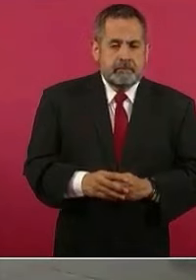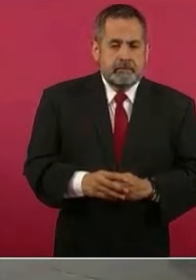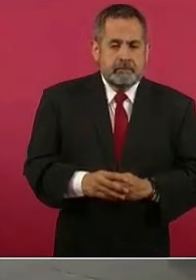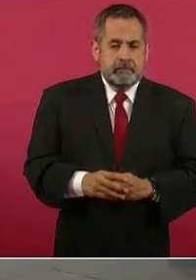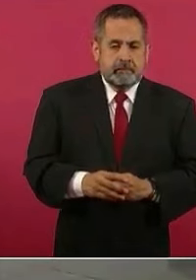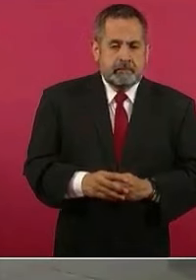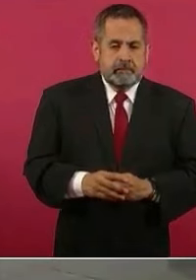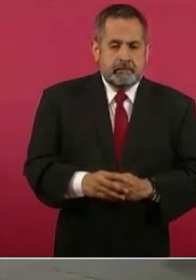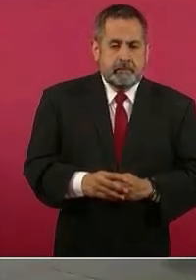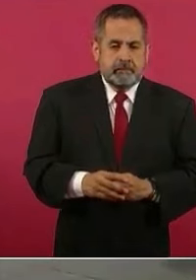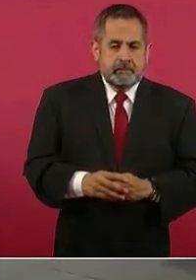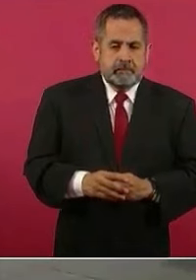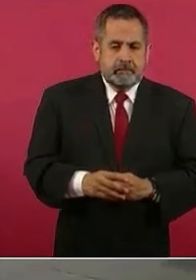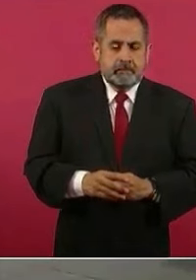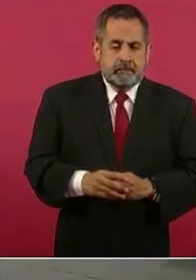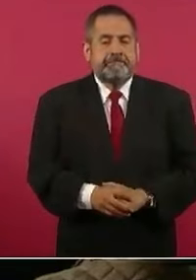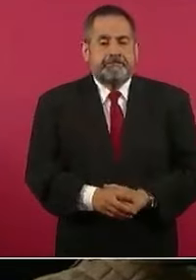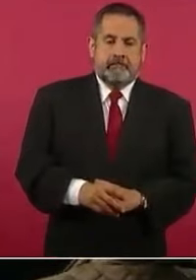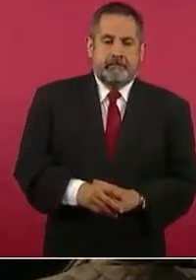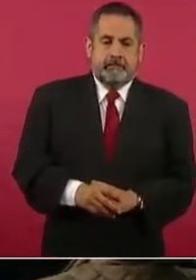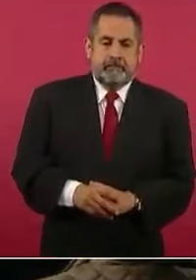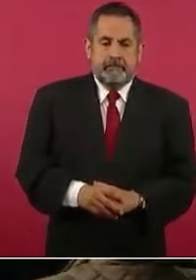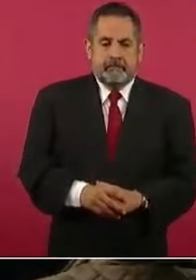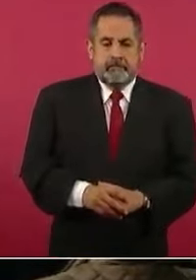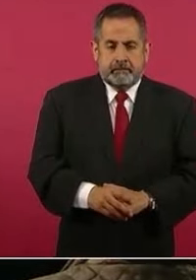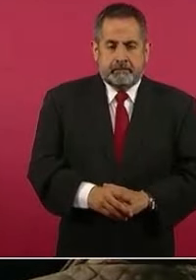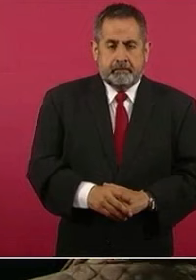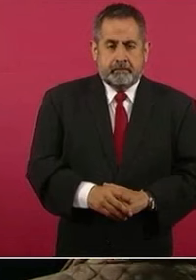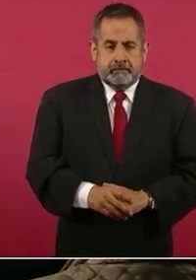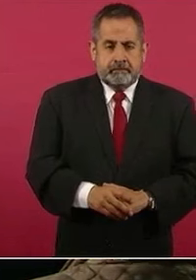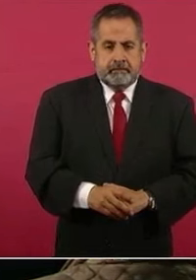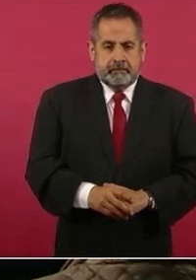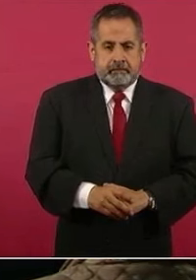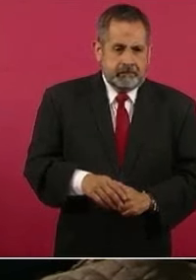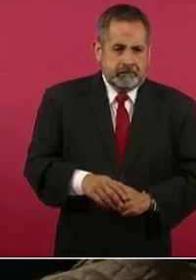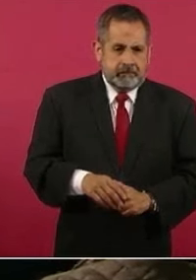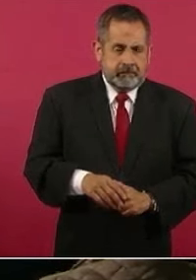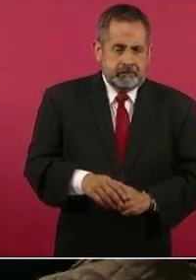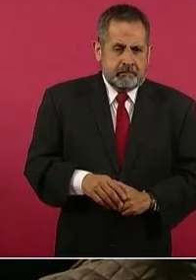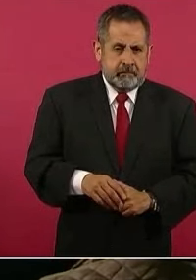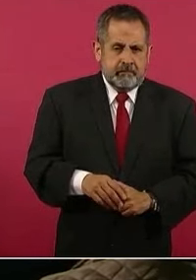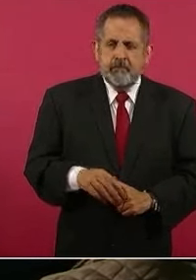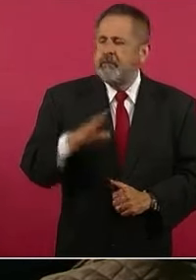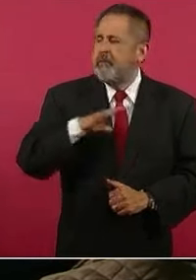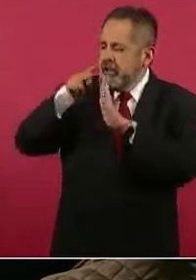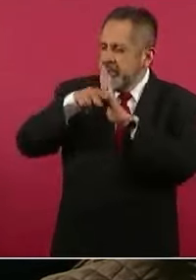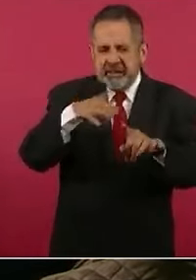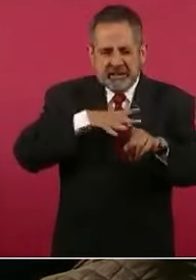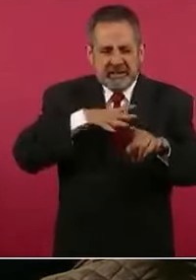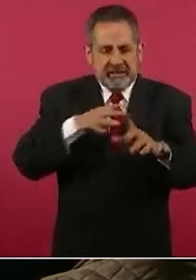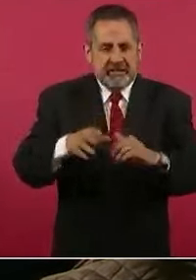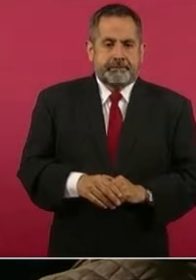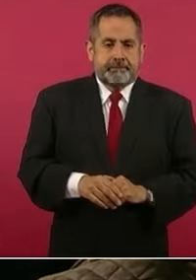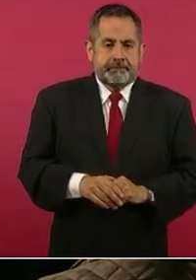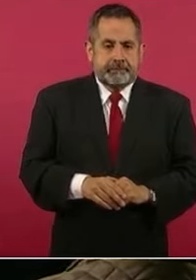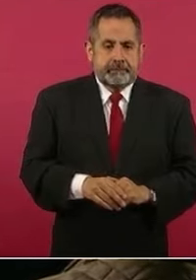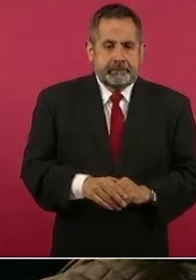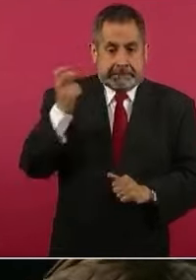ahí? Ahí está. A ver si se ve. Hay una como video. Sí, ¿es lo